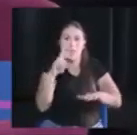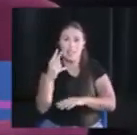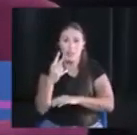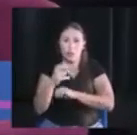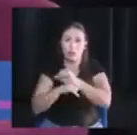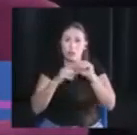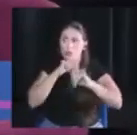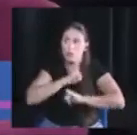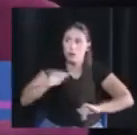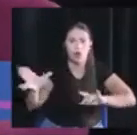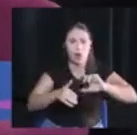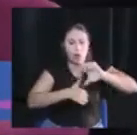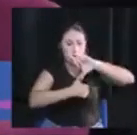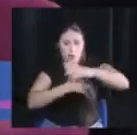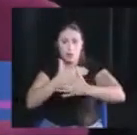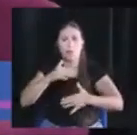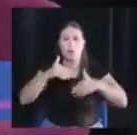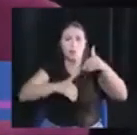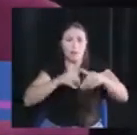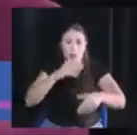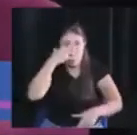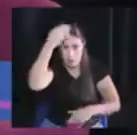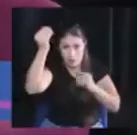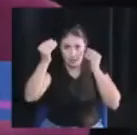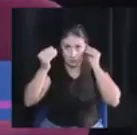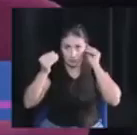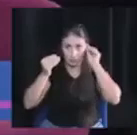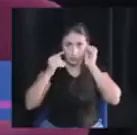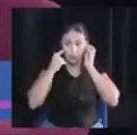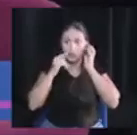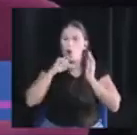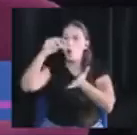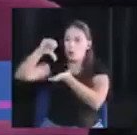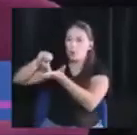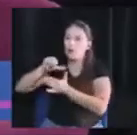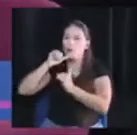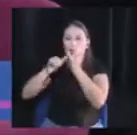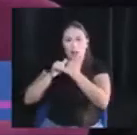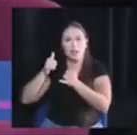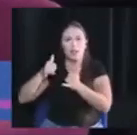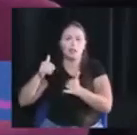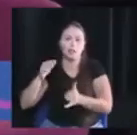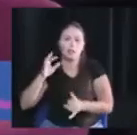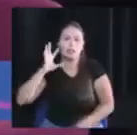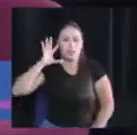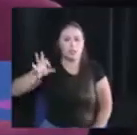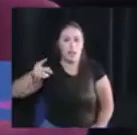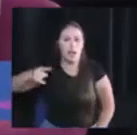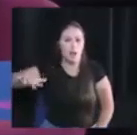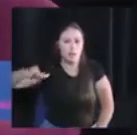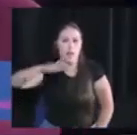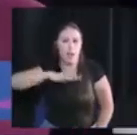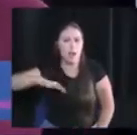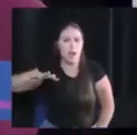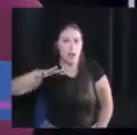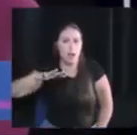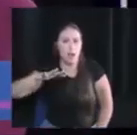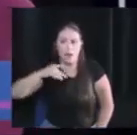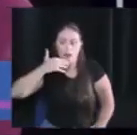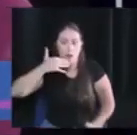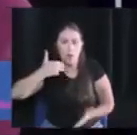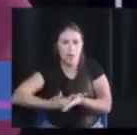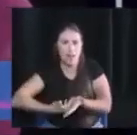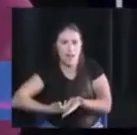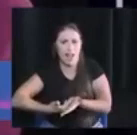el plebiscito por Antel... Sí, lo contás en el exterior, en esa época, sobre todo lo contabas, y no te lo podían